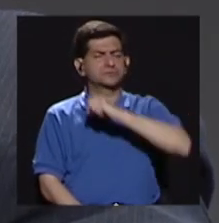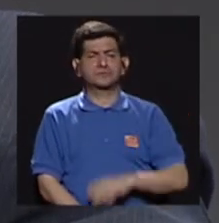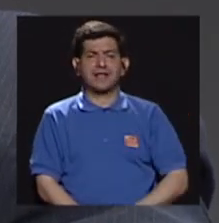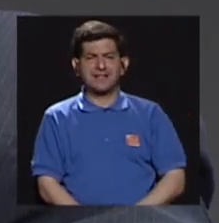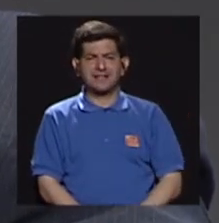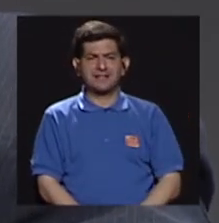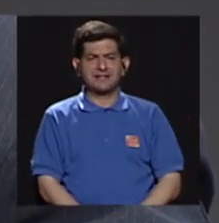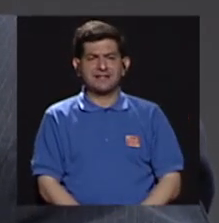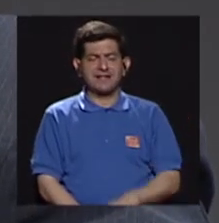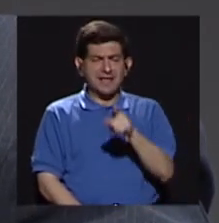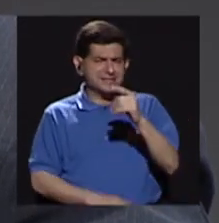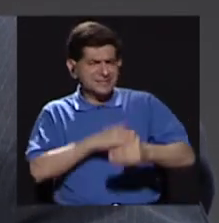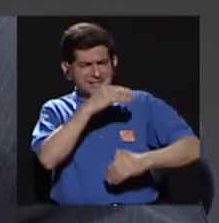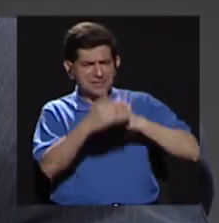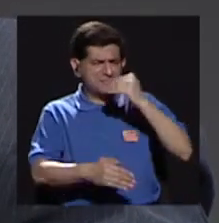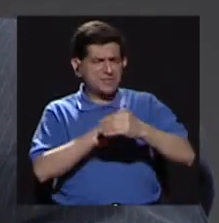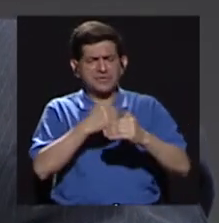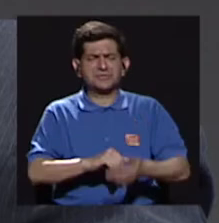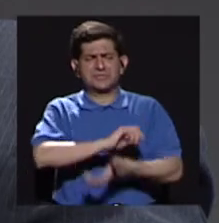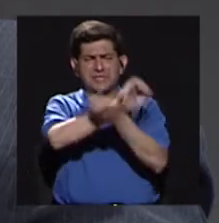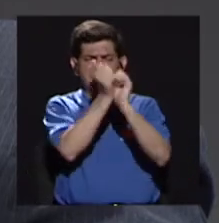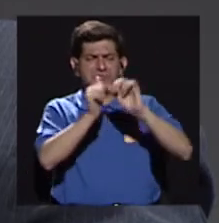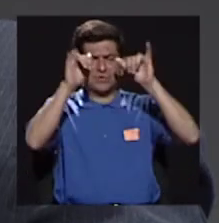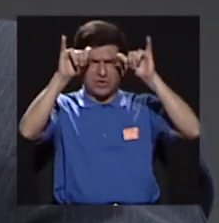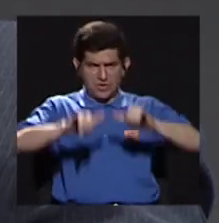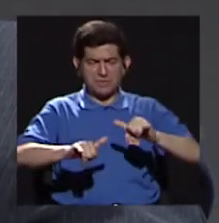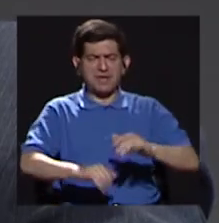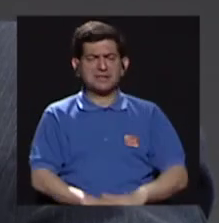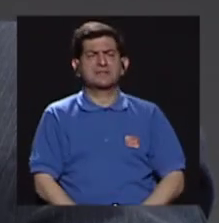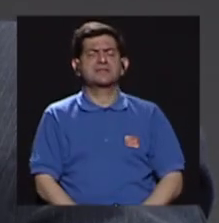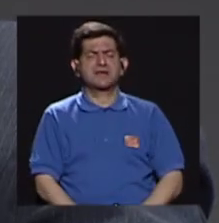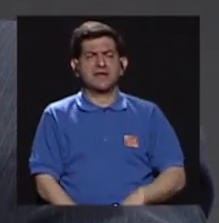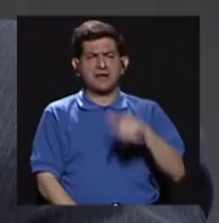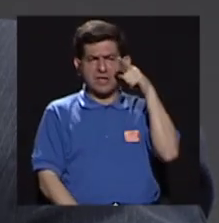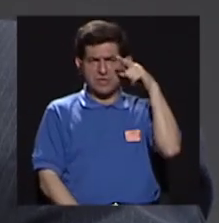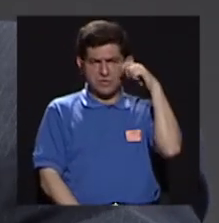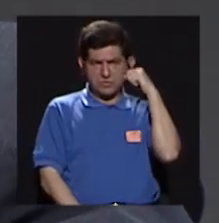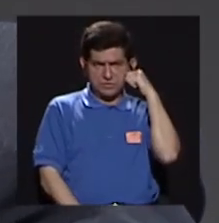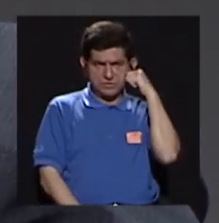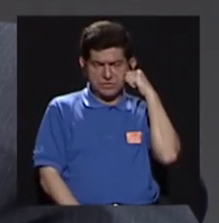dirección del cambio la mantiene luis guillermo muy